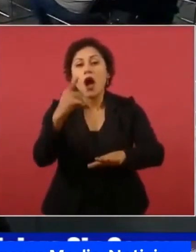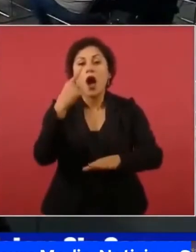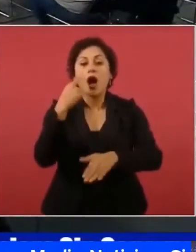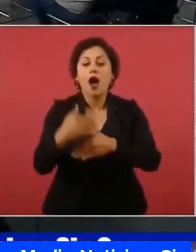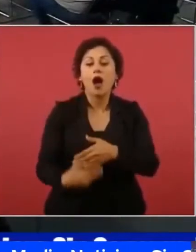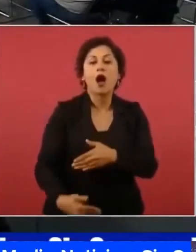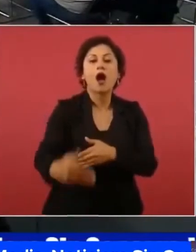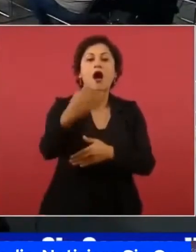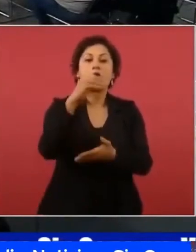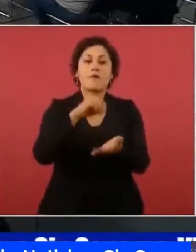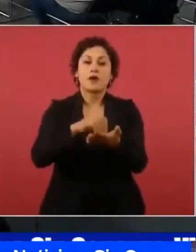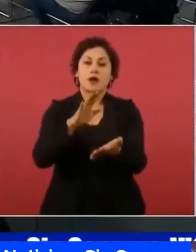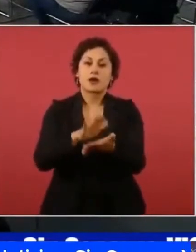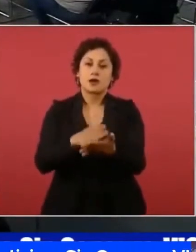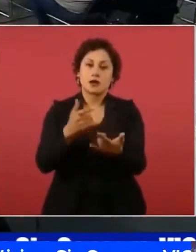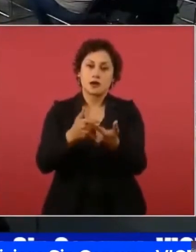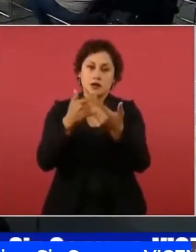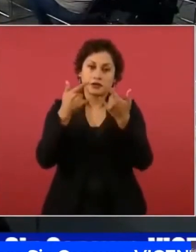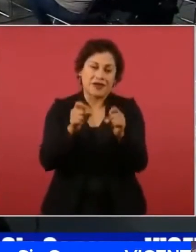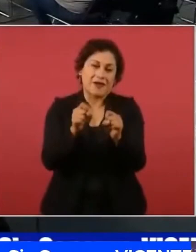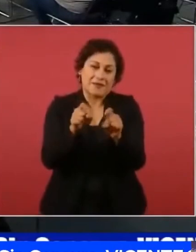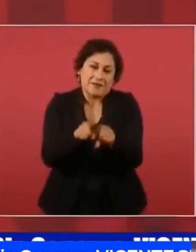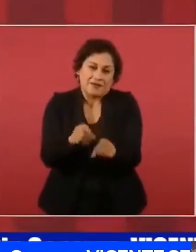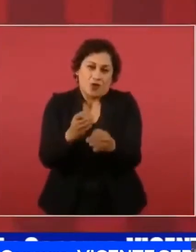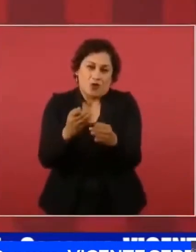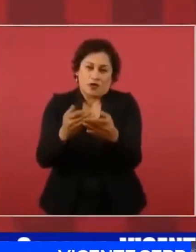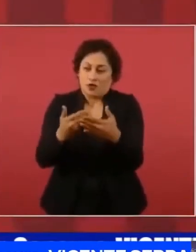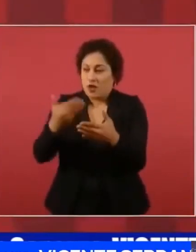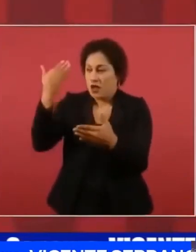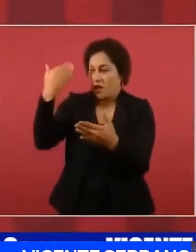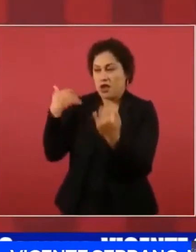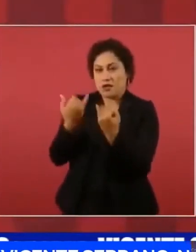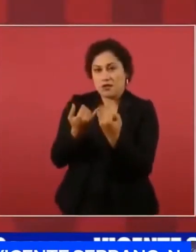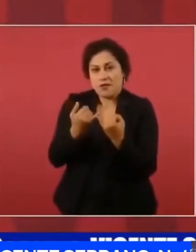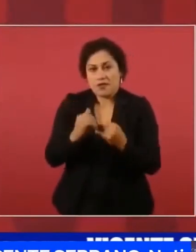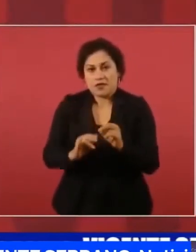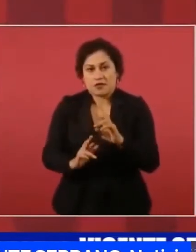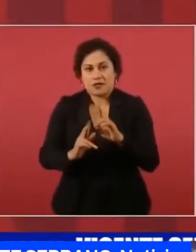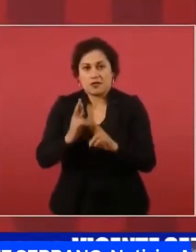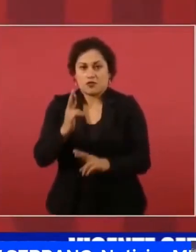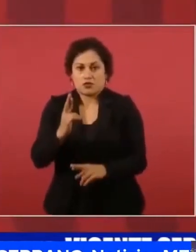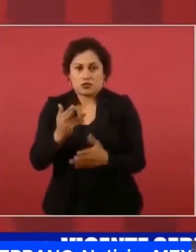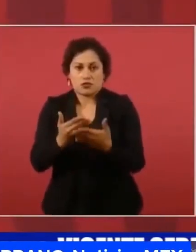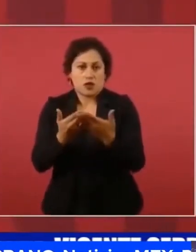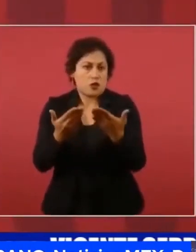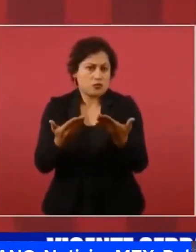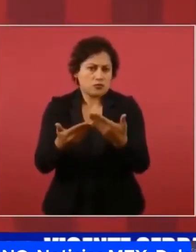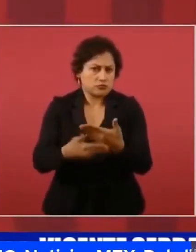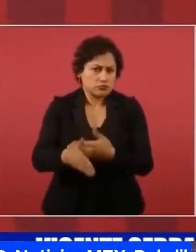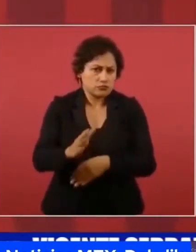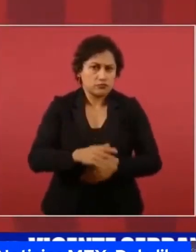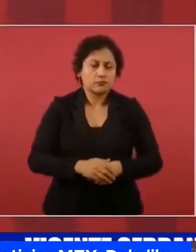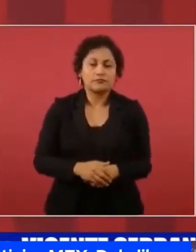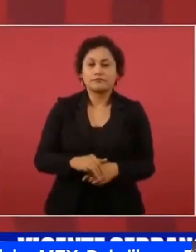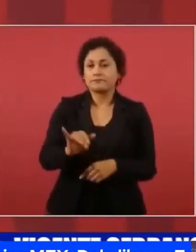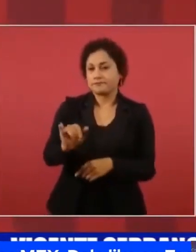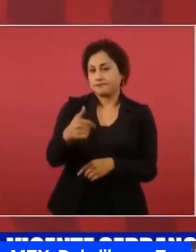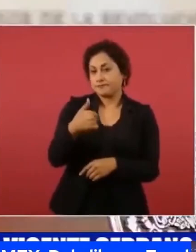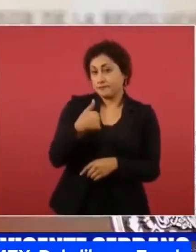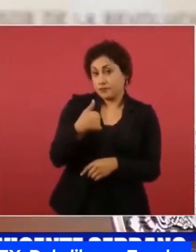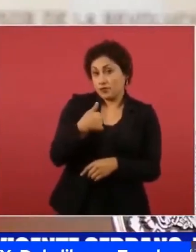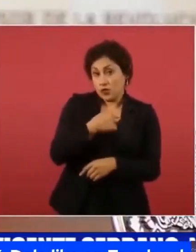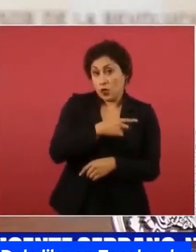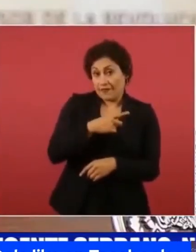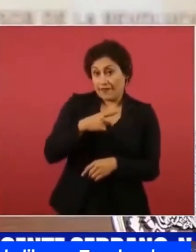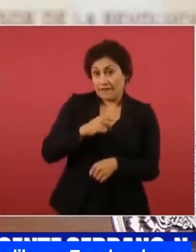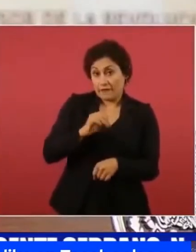temas como la independencia, la revolución. Pues yo tengo que defender, como lo hacemos muchos, millones de